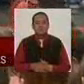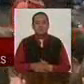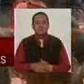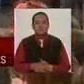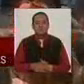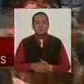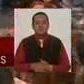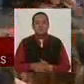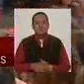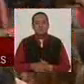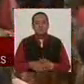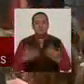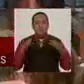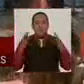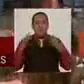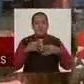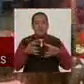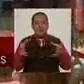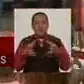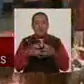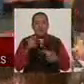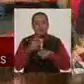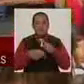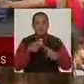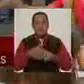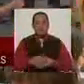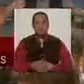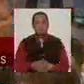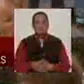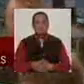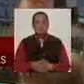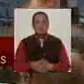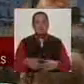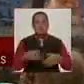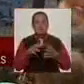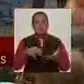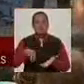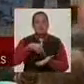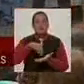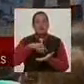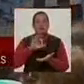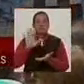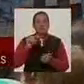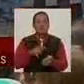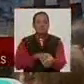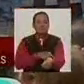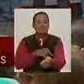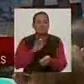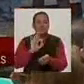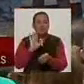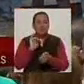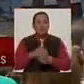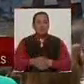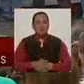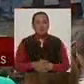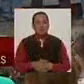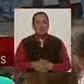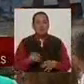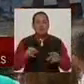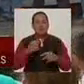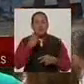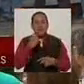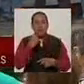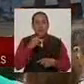Los aplausos del respetable. Entonces, la danza típica Awajún a cargo de Miguel